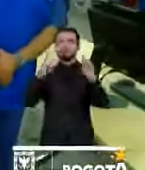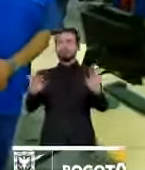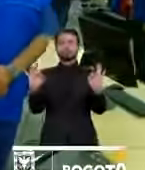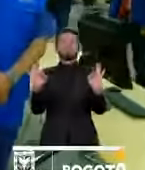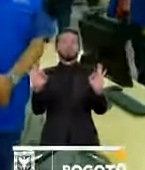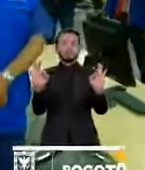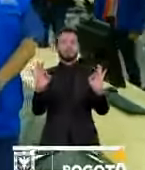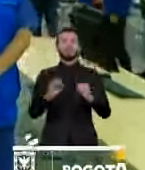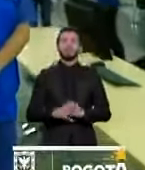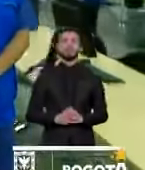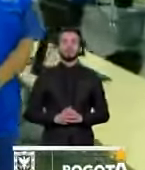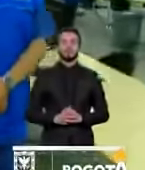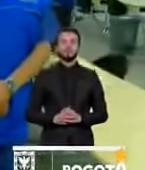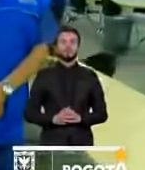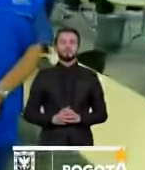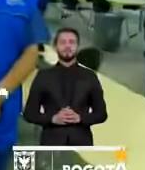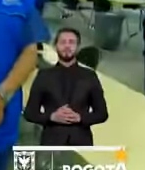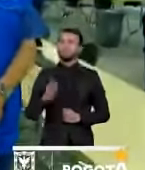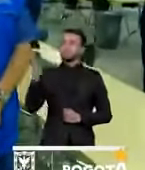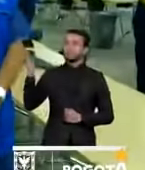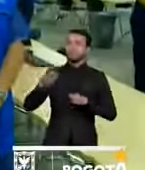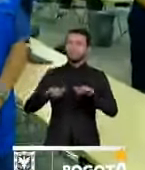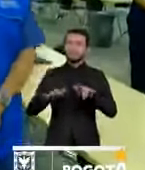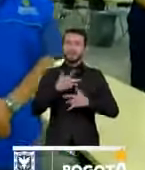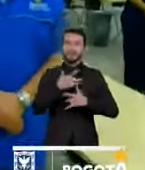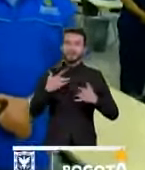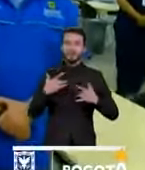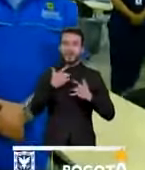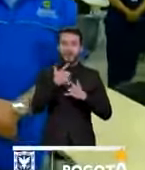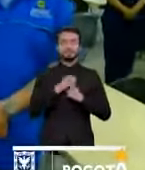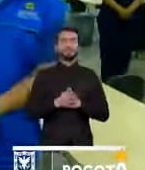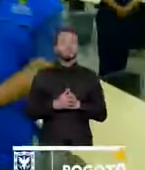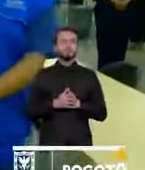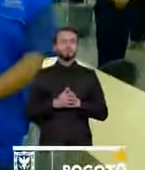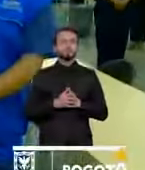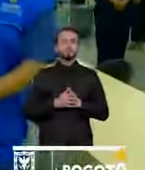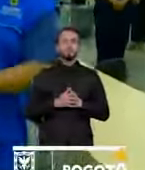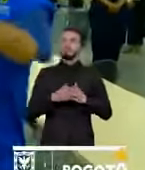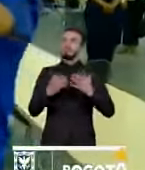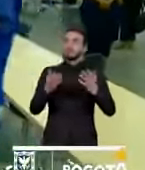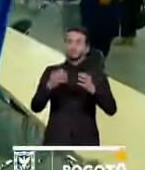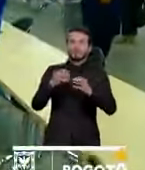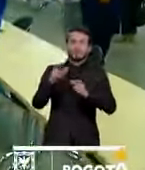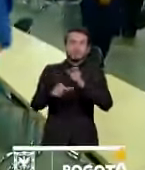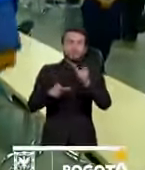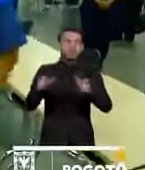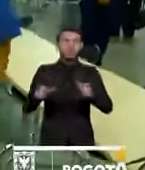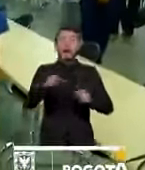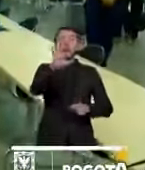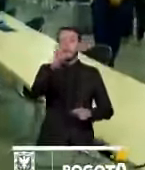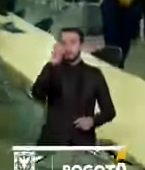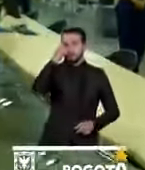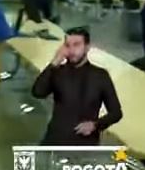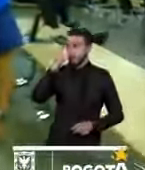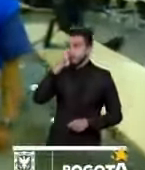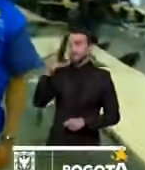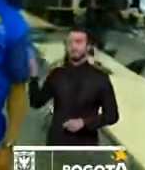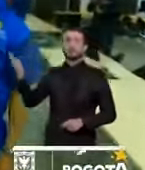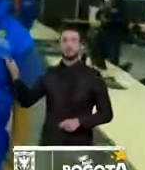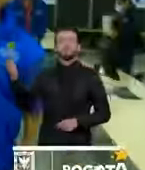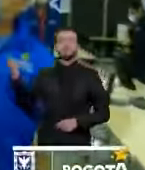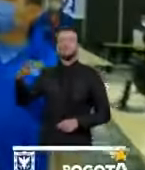Se hizo de la mano del personal asistencial. Y muy importante, perdóneme, llamó su atención, sistema